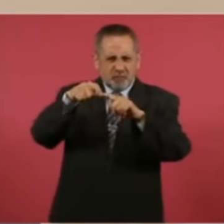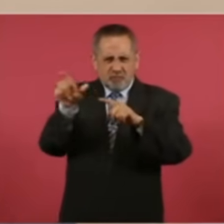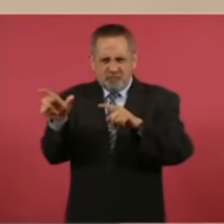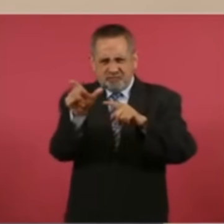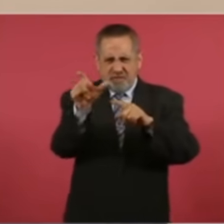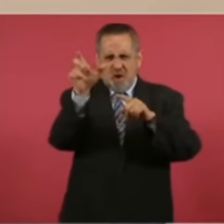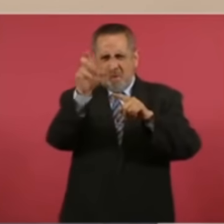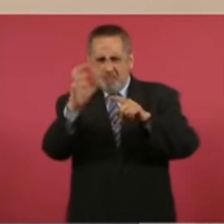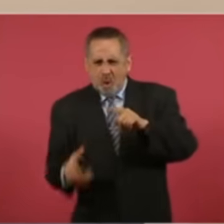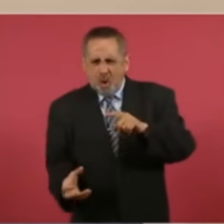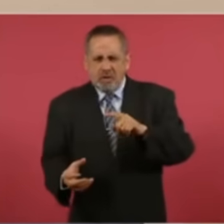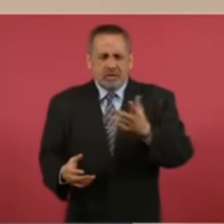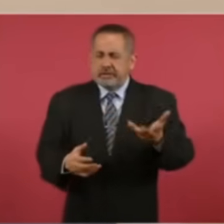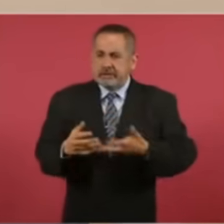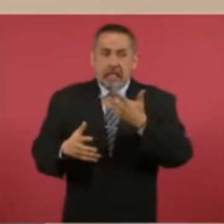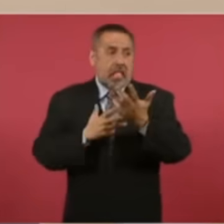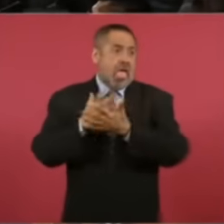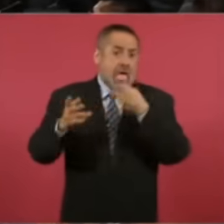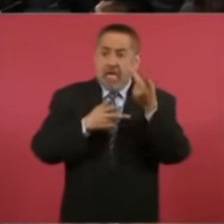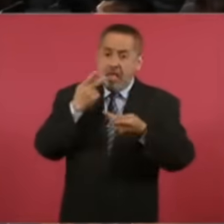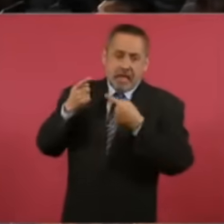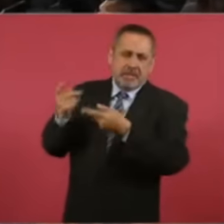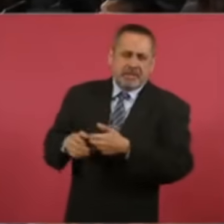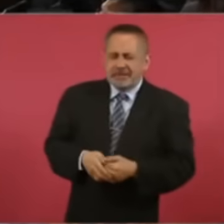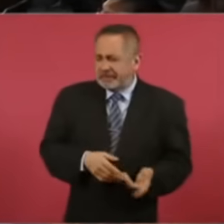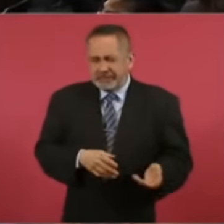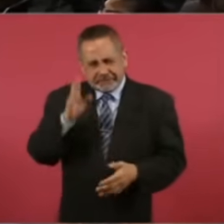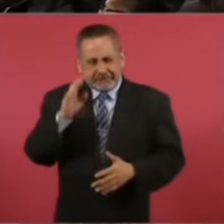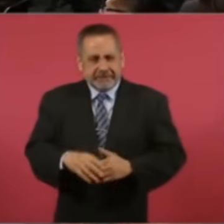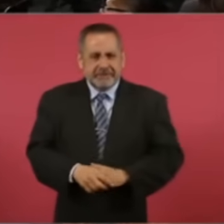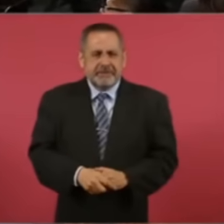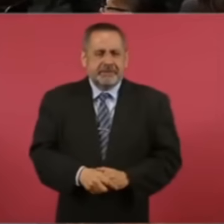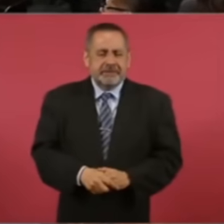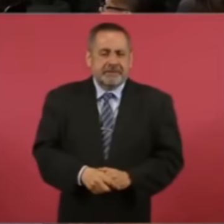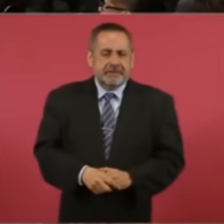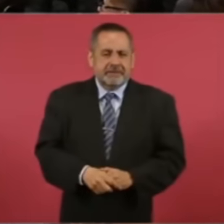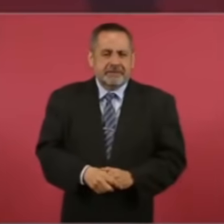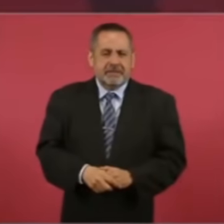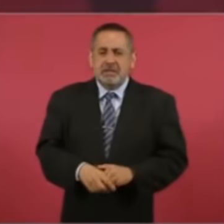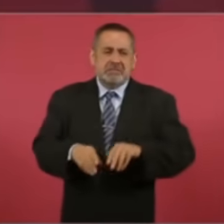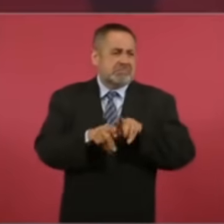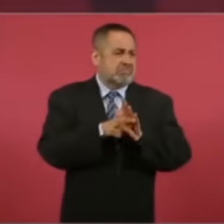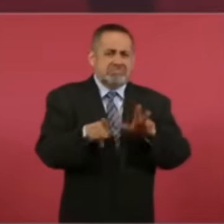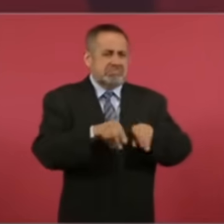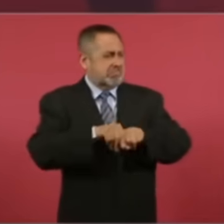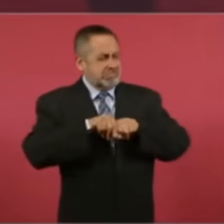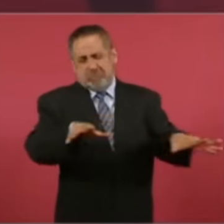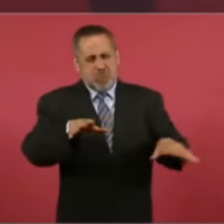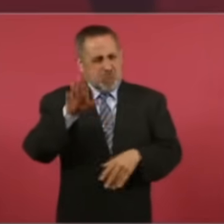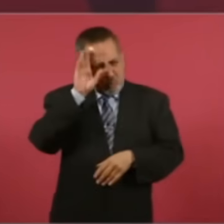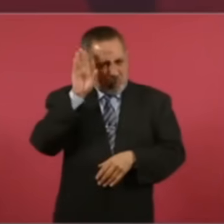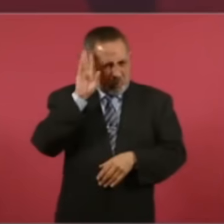una dovela, sí, sí, qué bárbaro, ¿no? Salió en todos lados,